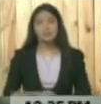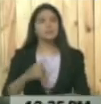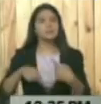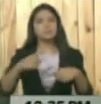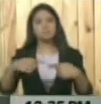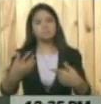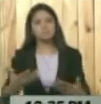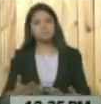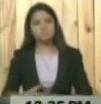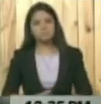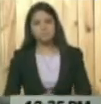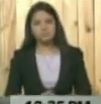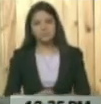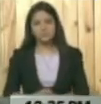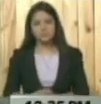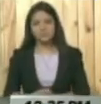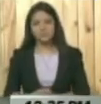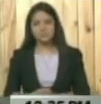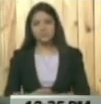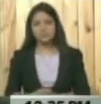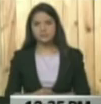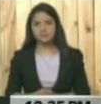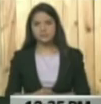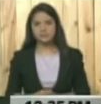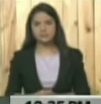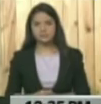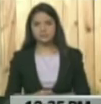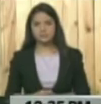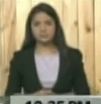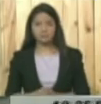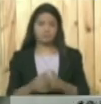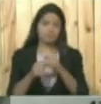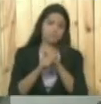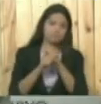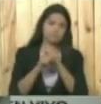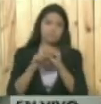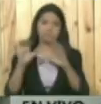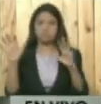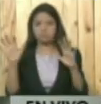generaron el fenómeno de la conurbación, de la explosión